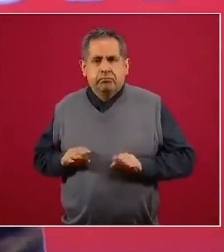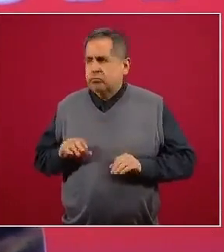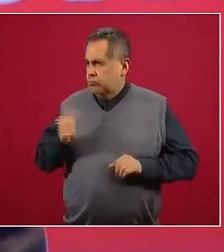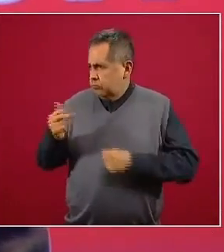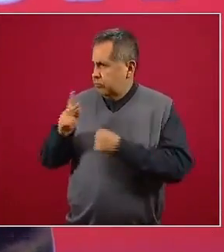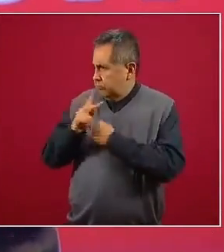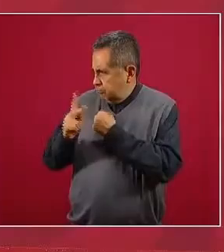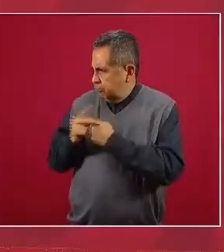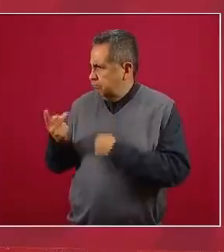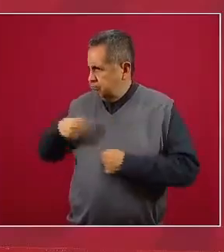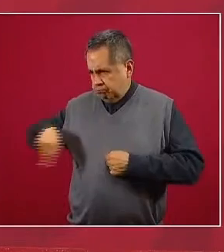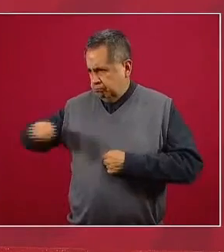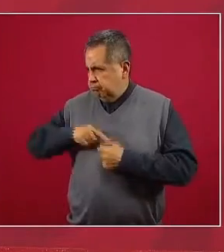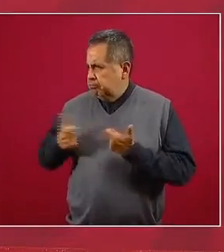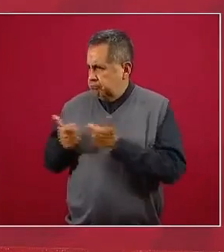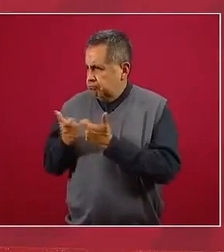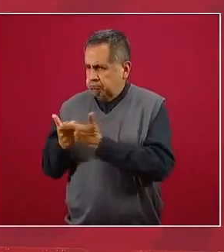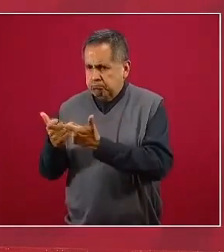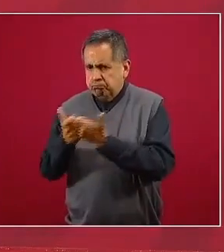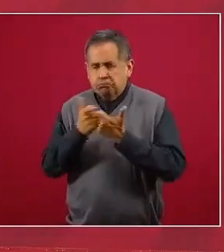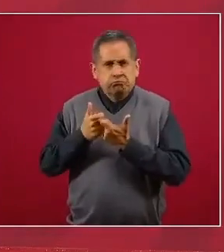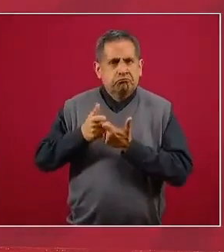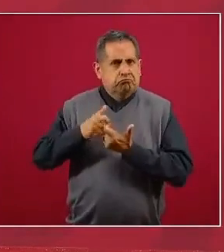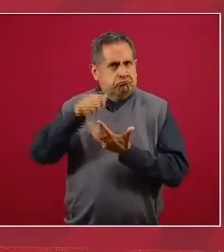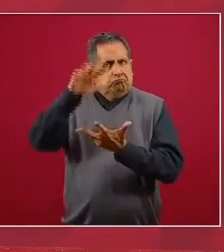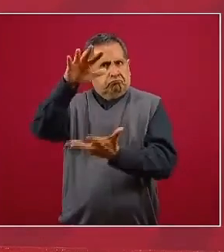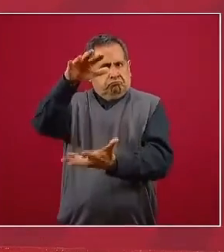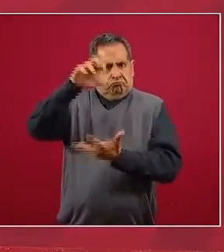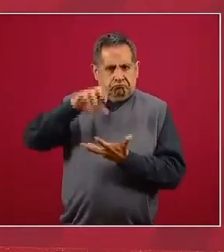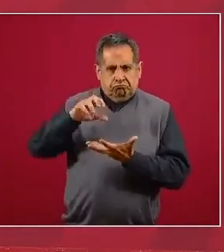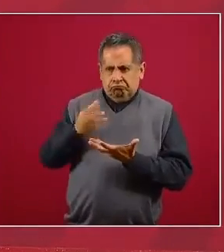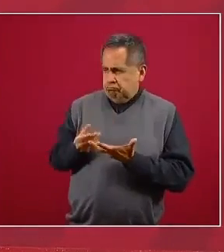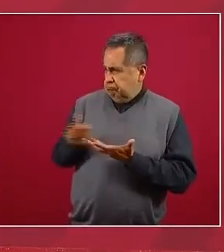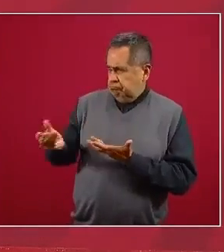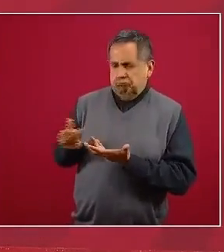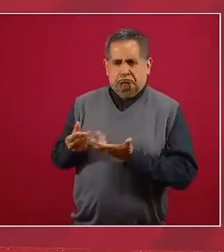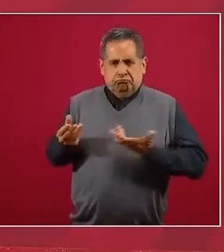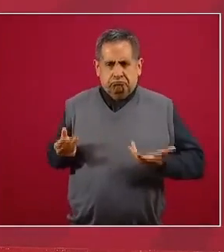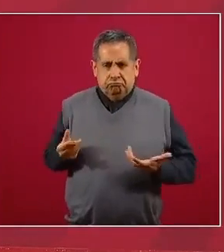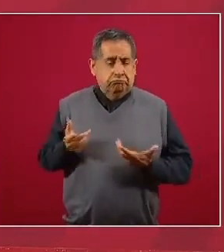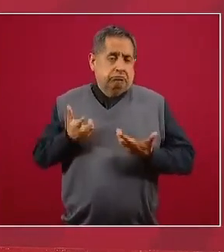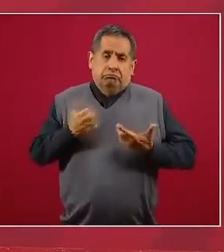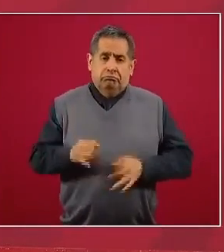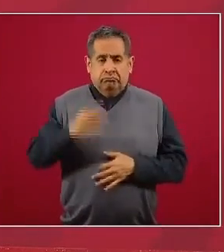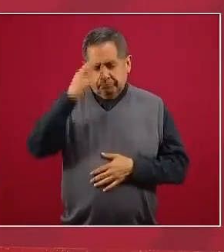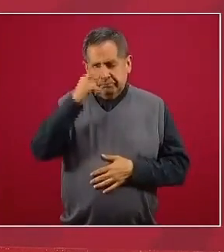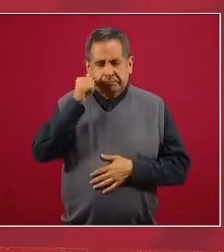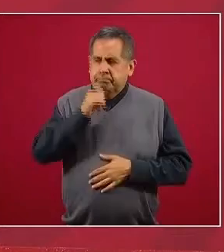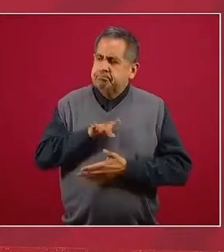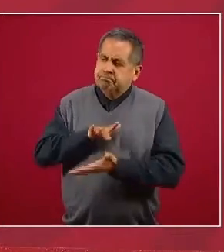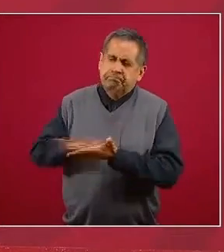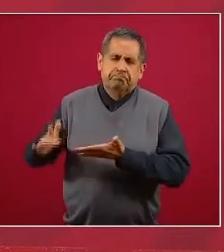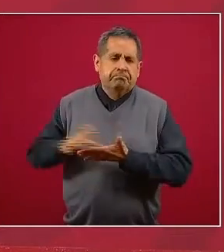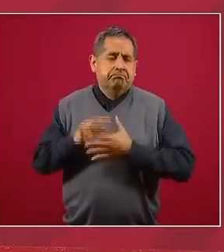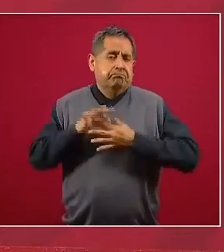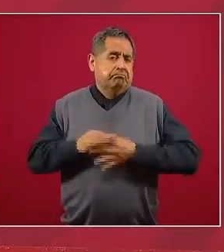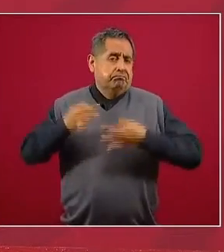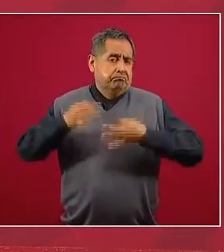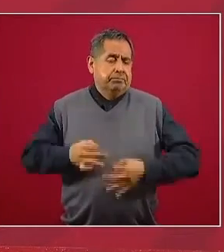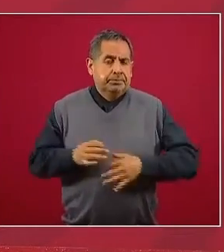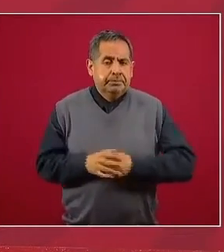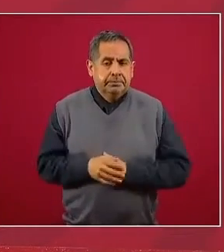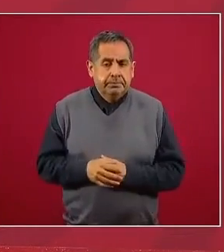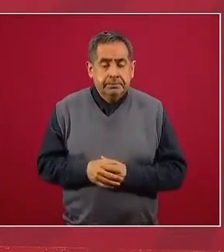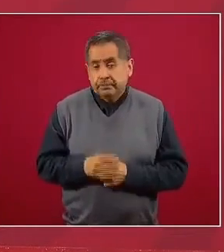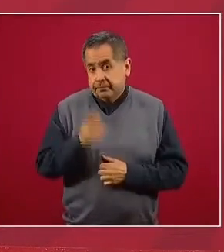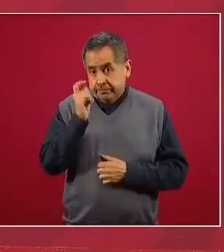otras naciones, en el sentido de que tengan un acceso equitativo. Es un principio de la política mexicana.